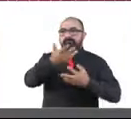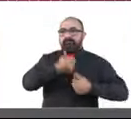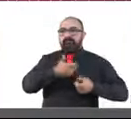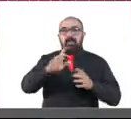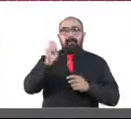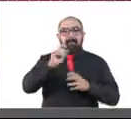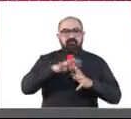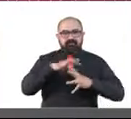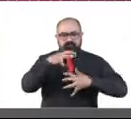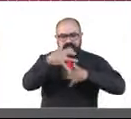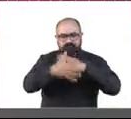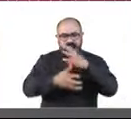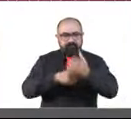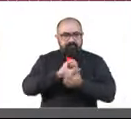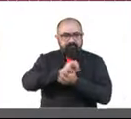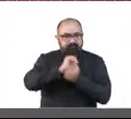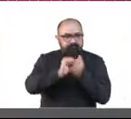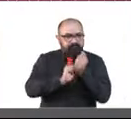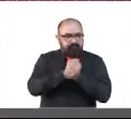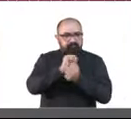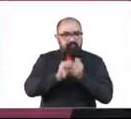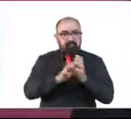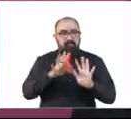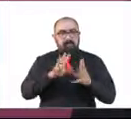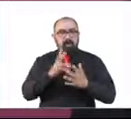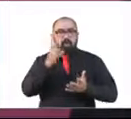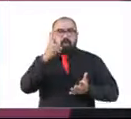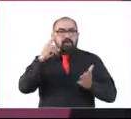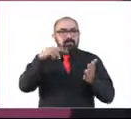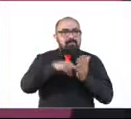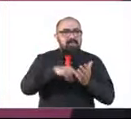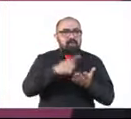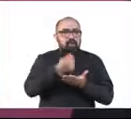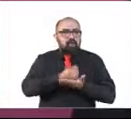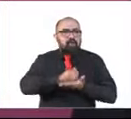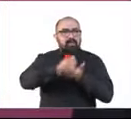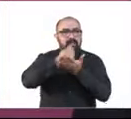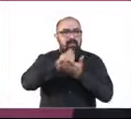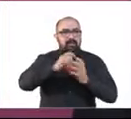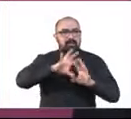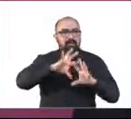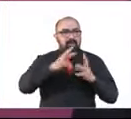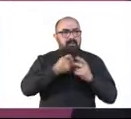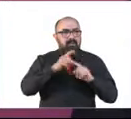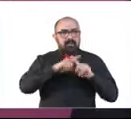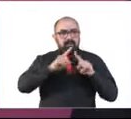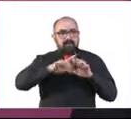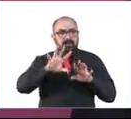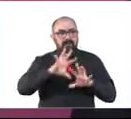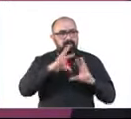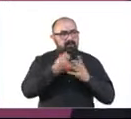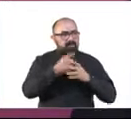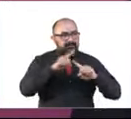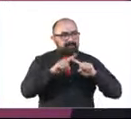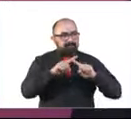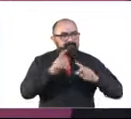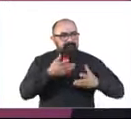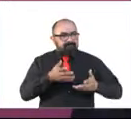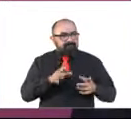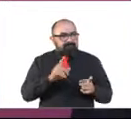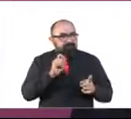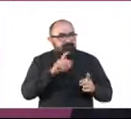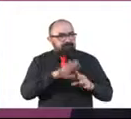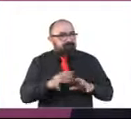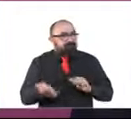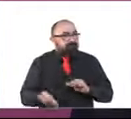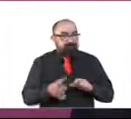de 2.000 toneladas al día. Y la parte orgánica la llevamos a una planta